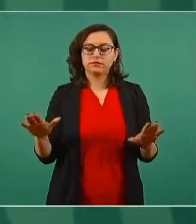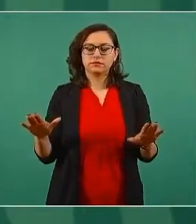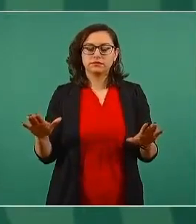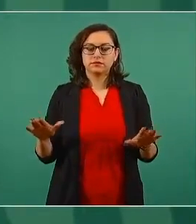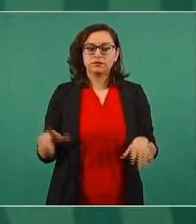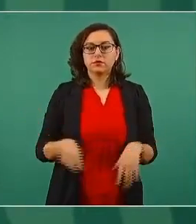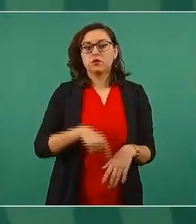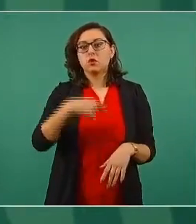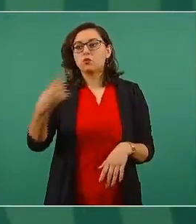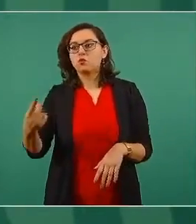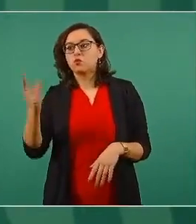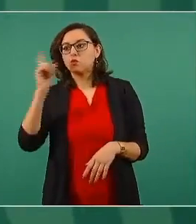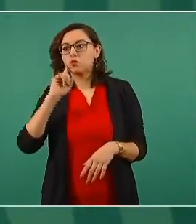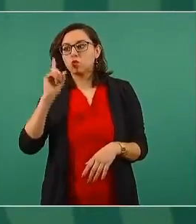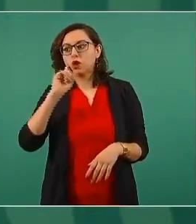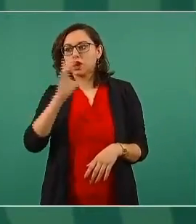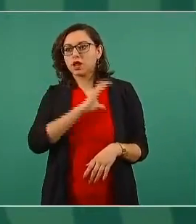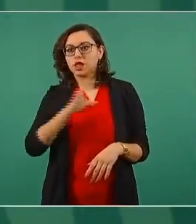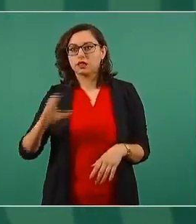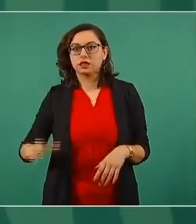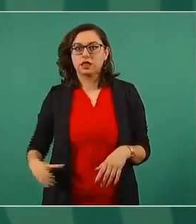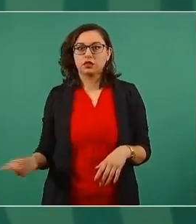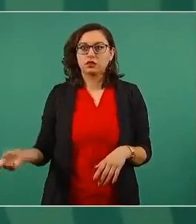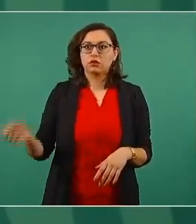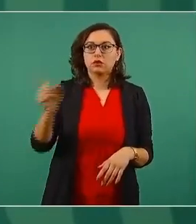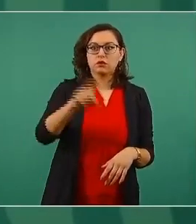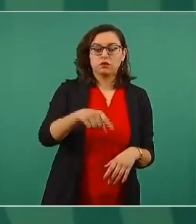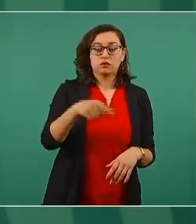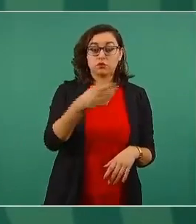o esta candidata o este candidato